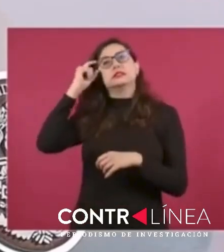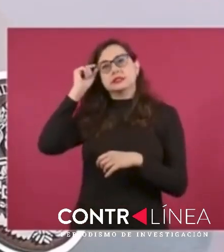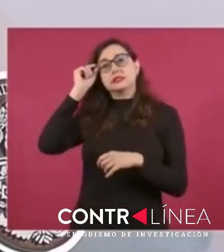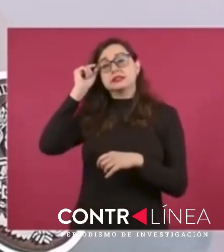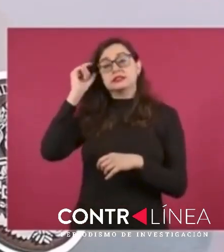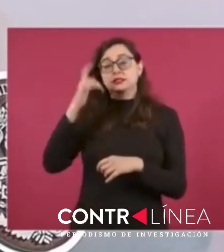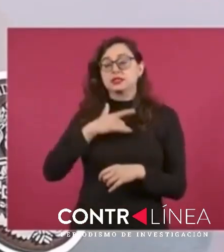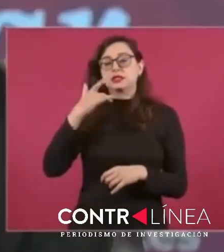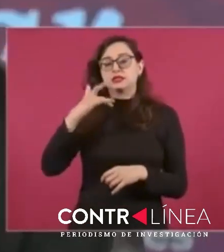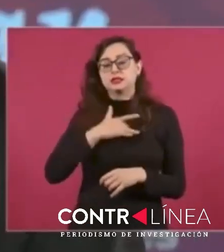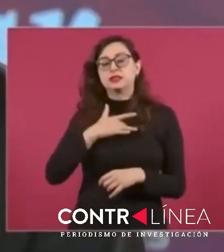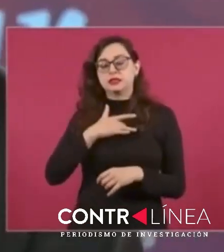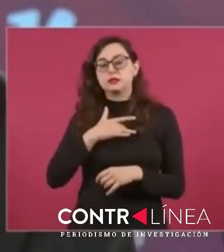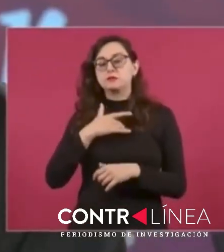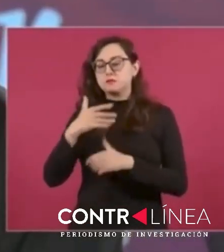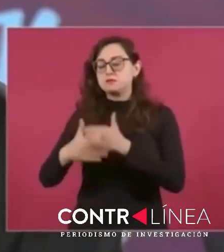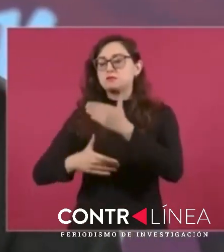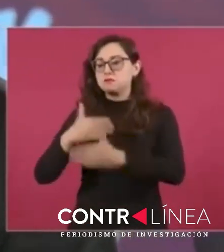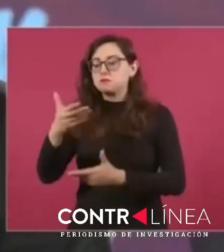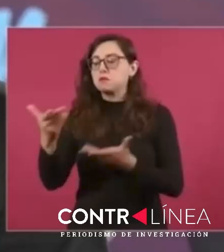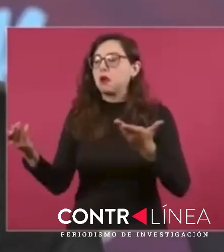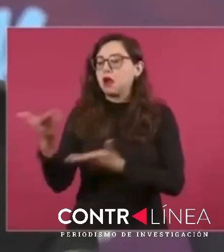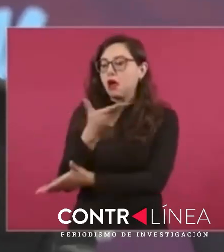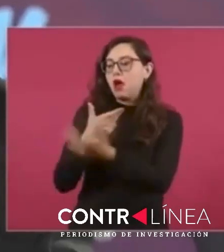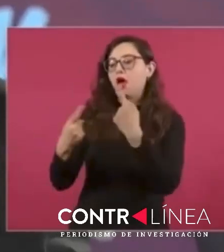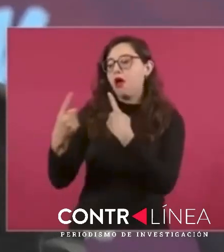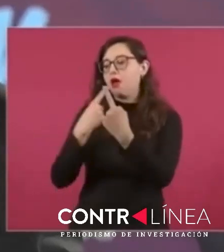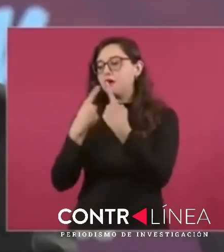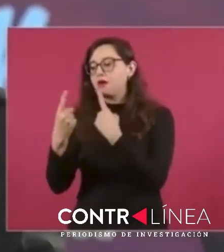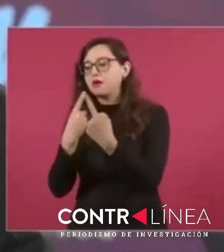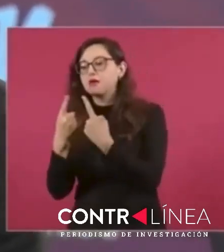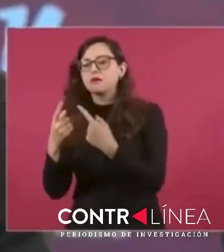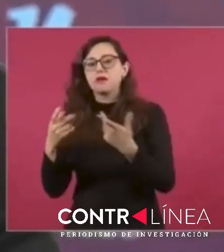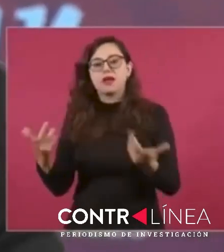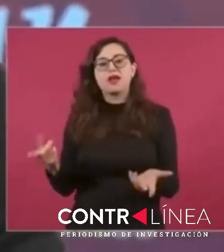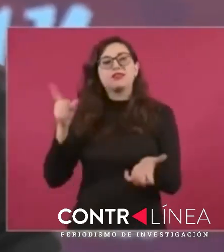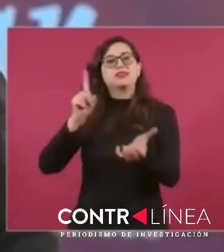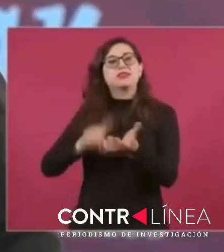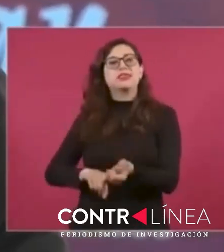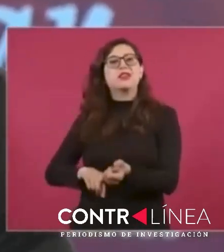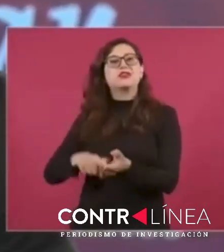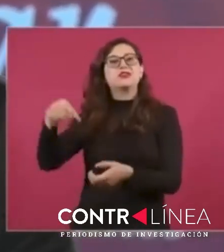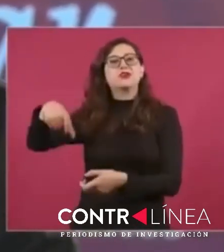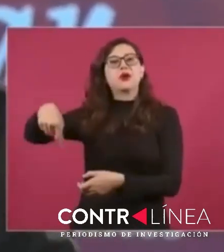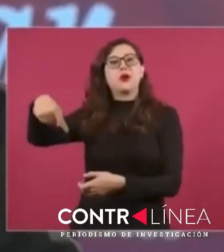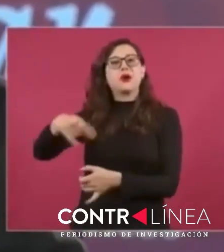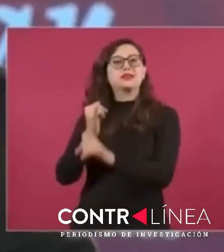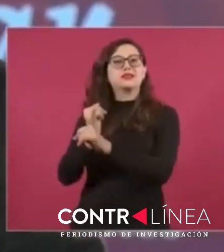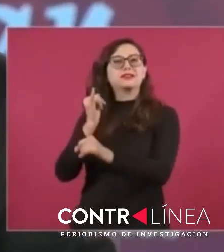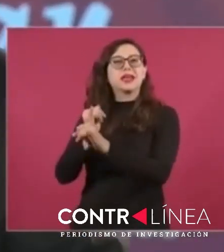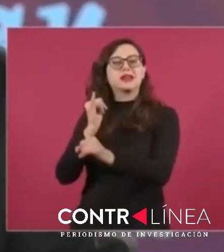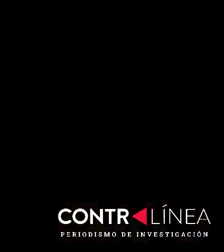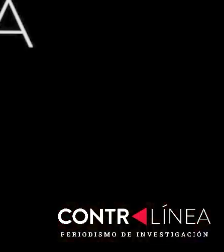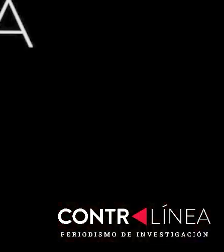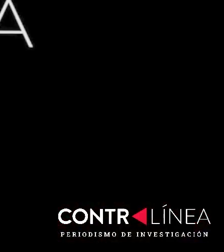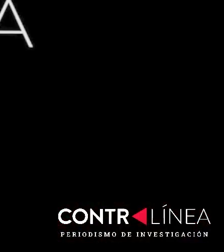cambio de mentalidad propiciado por ese diálogo a través del ágora digital, de las redes sociales, del